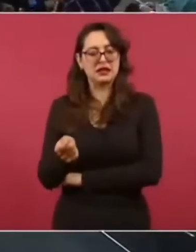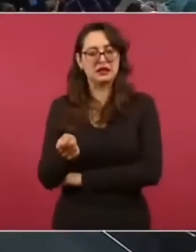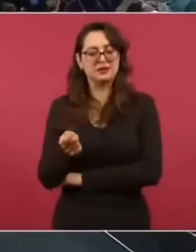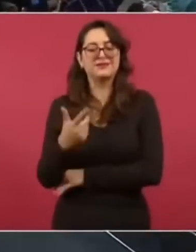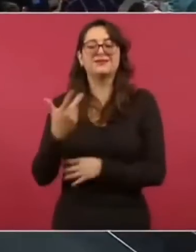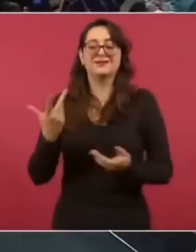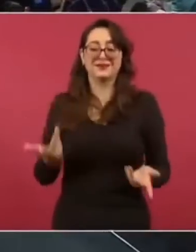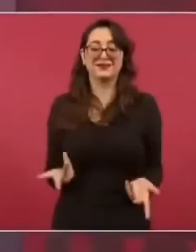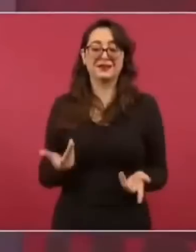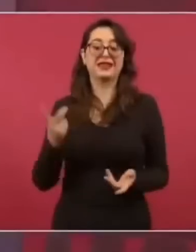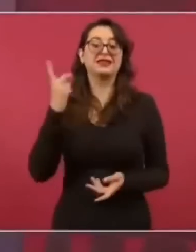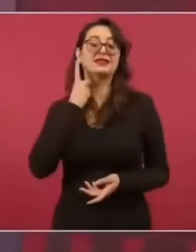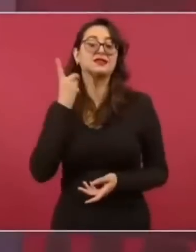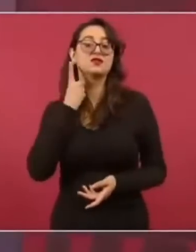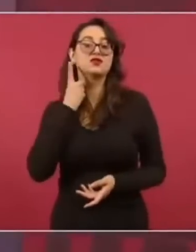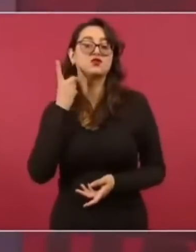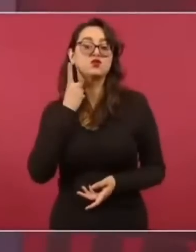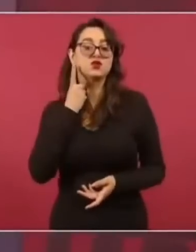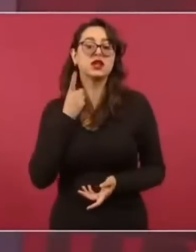Es